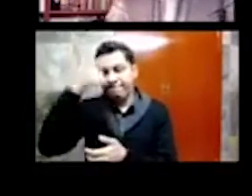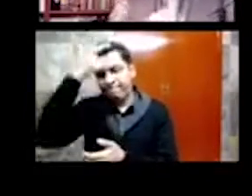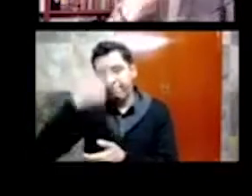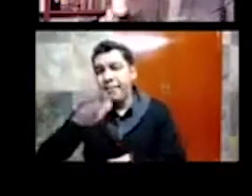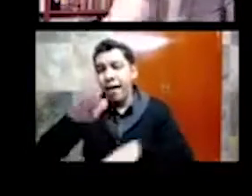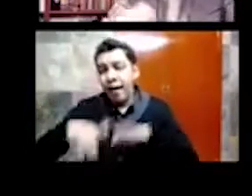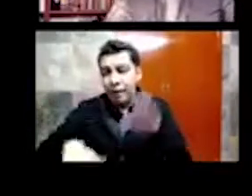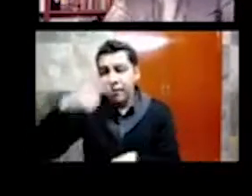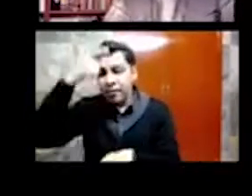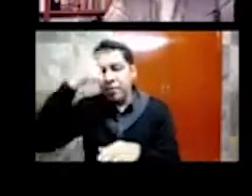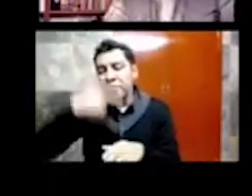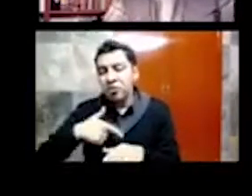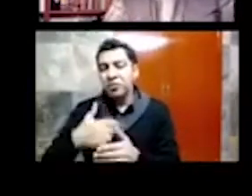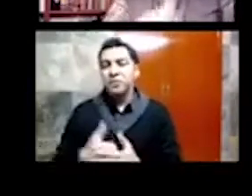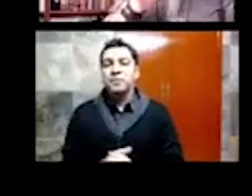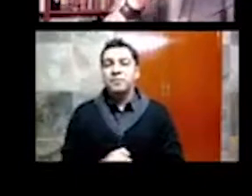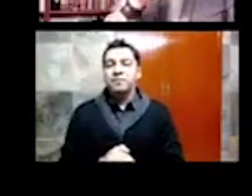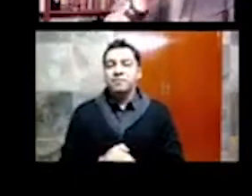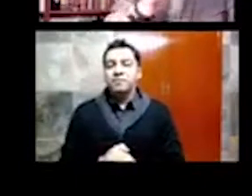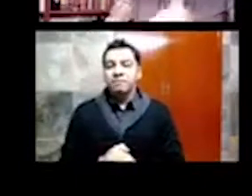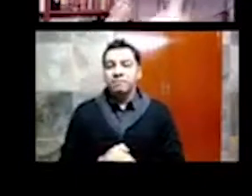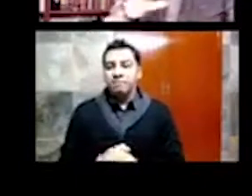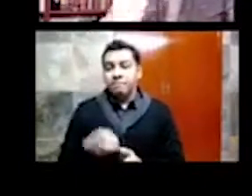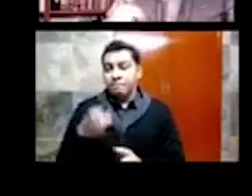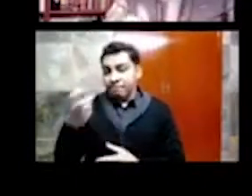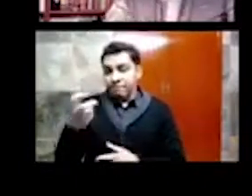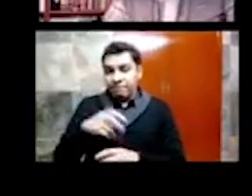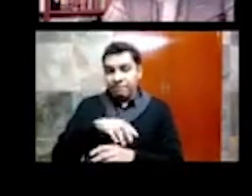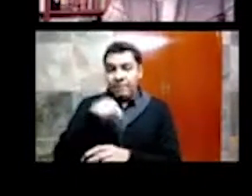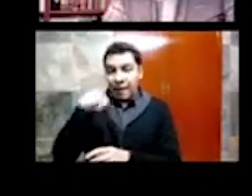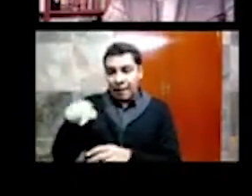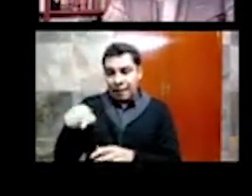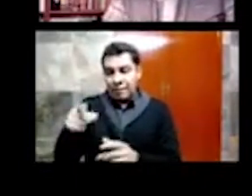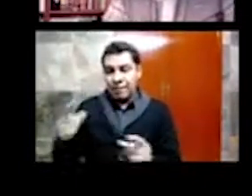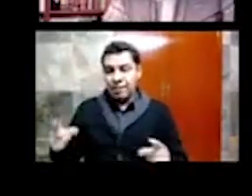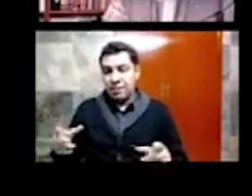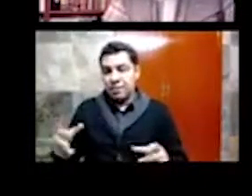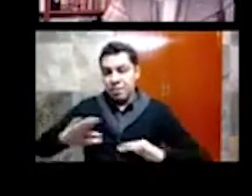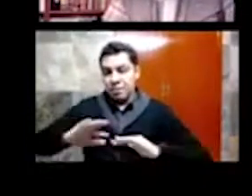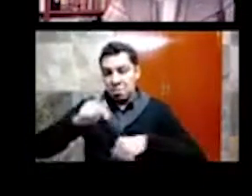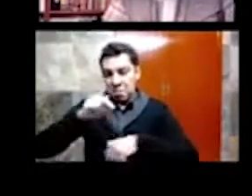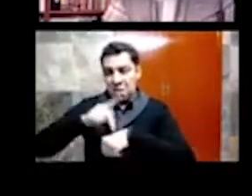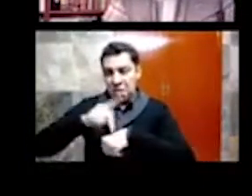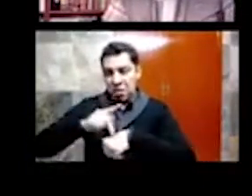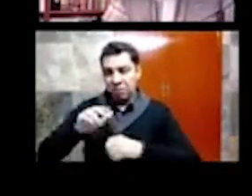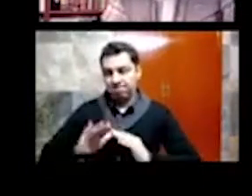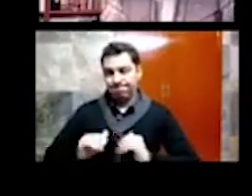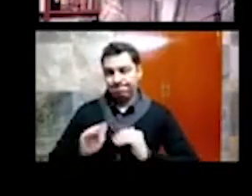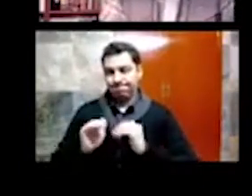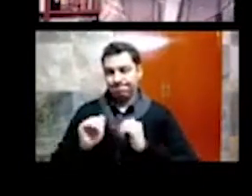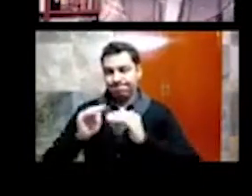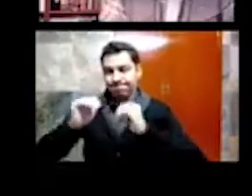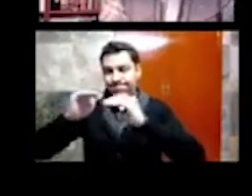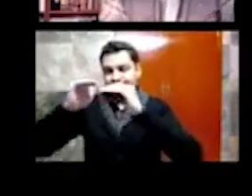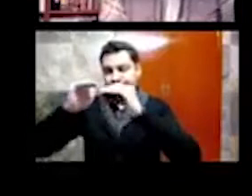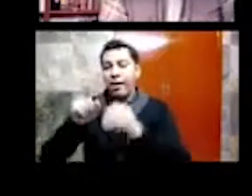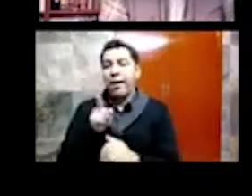justicia, en fin, todo esto que queda oculto por la por virtud de la sobreposición